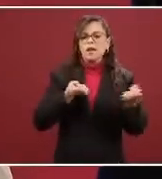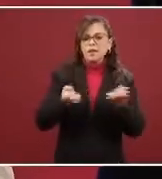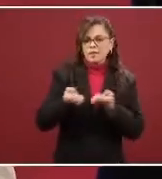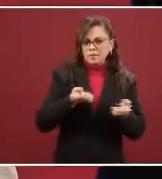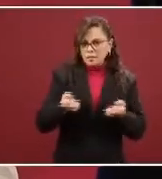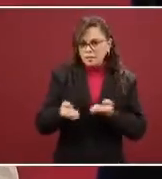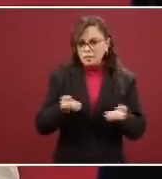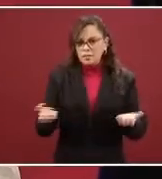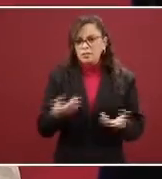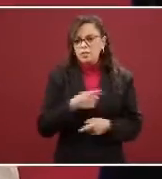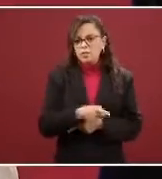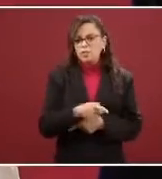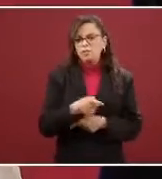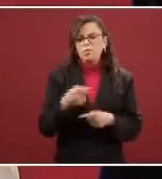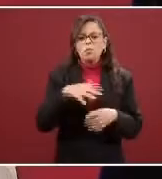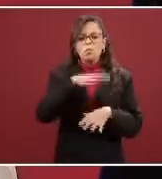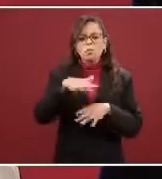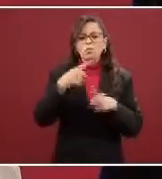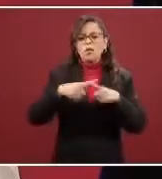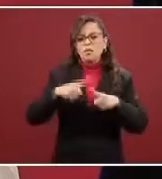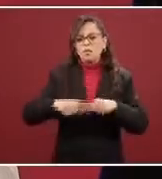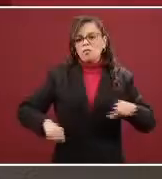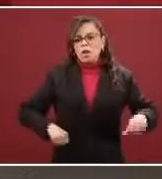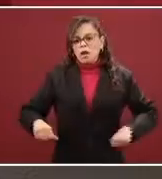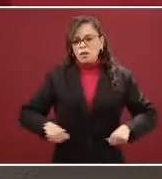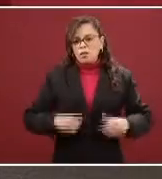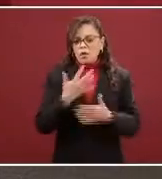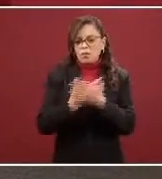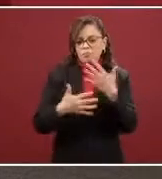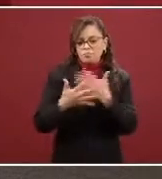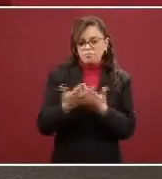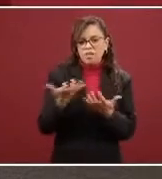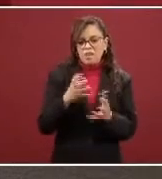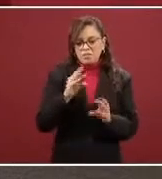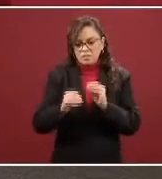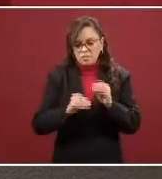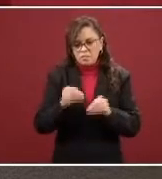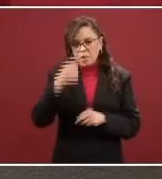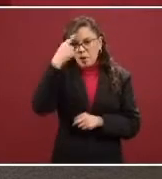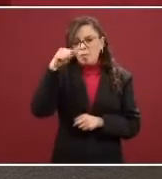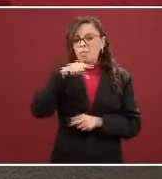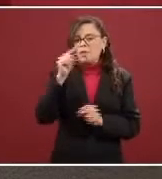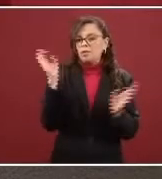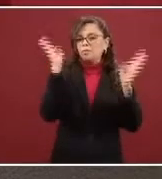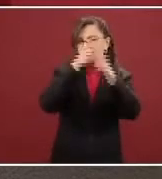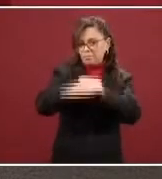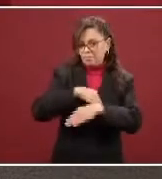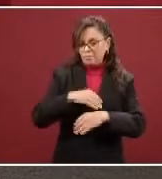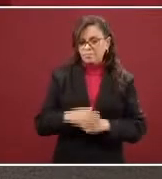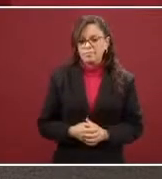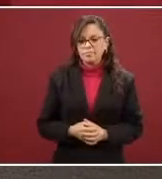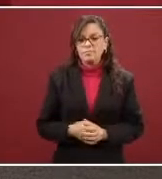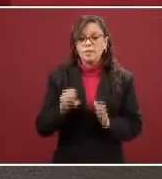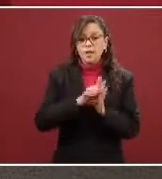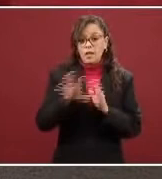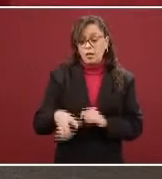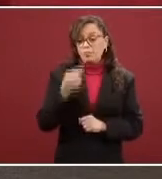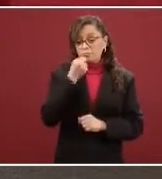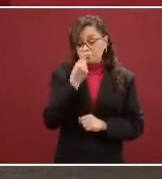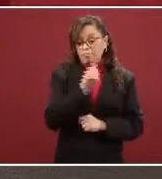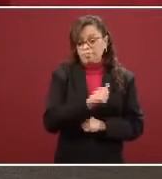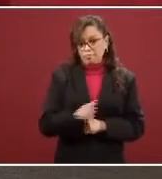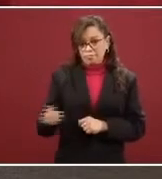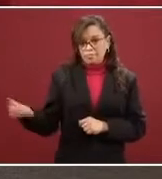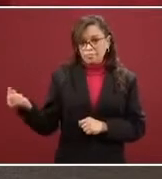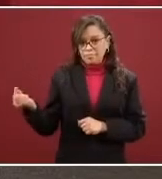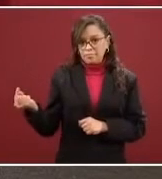ocupado, buscar actividades manuales que les distraigan. Y en el caso, por ejemplo, de los niños, algo que se ha mencionado es que no